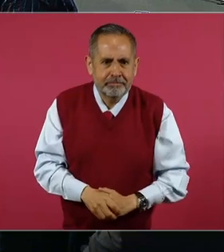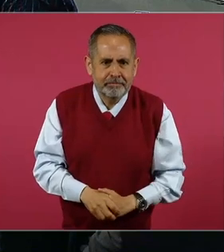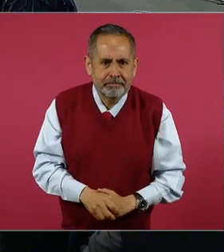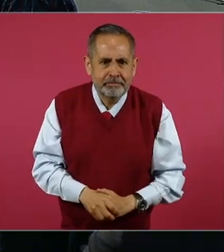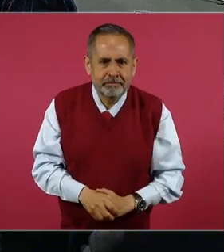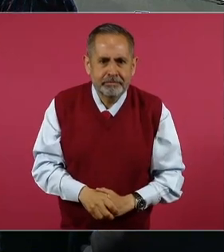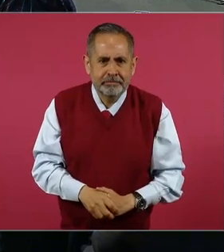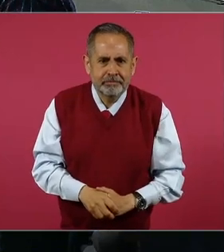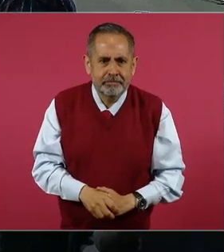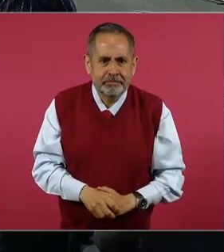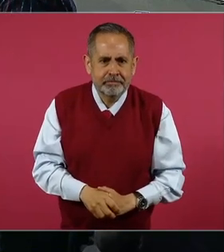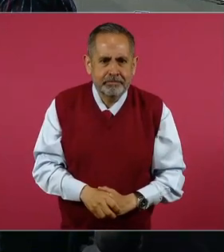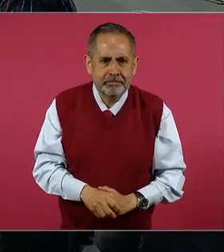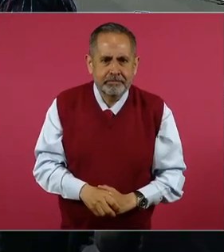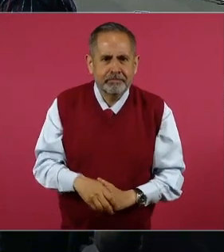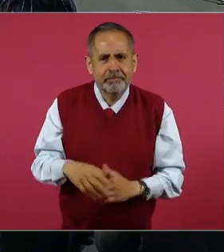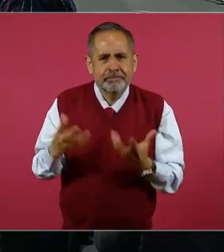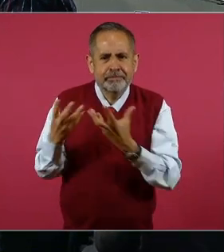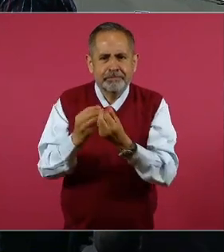Ah, se apropie.